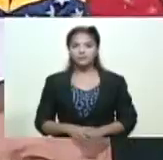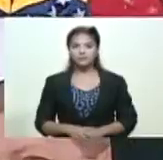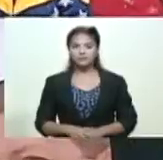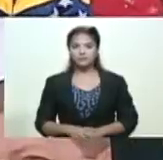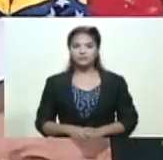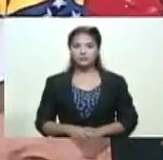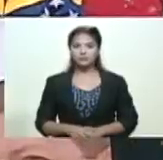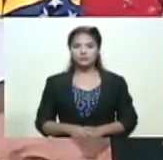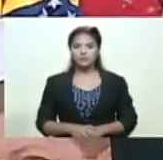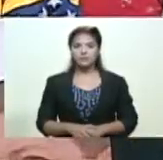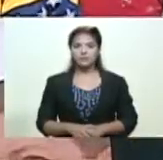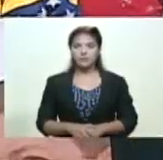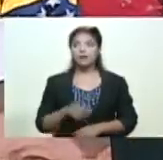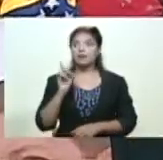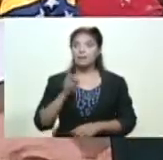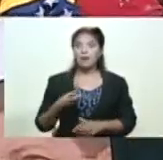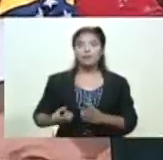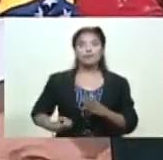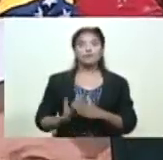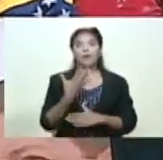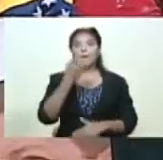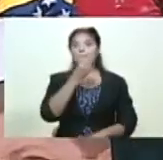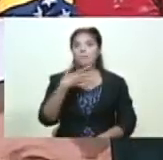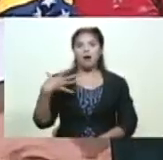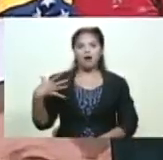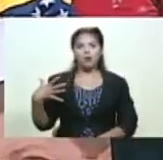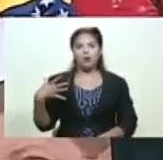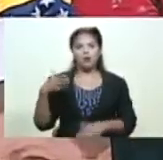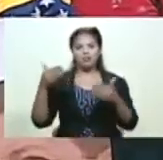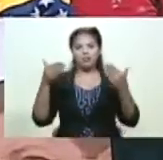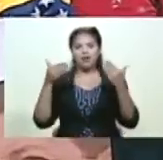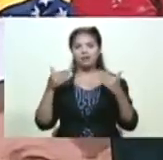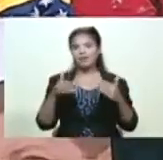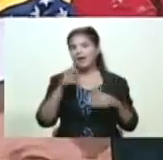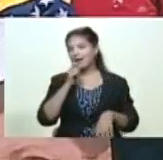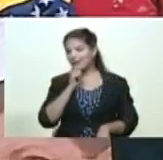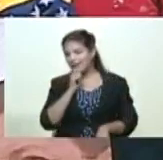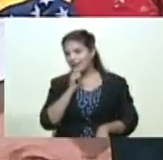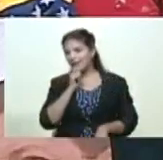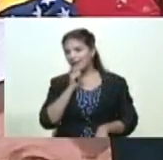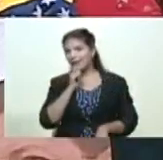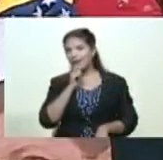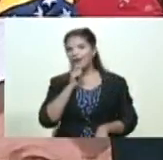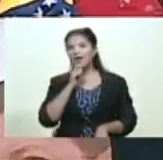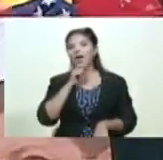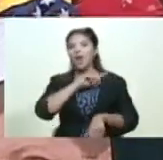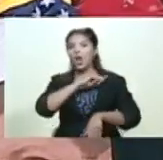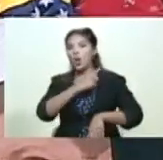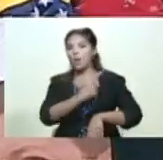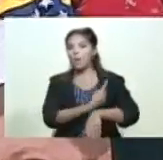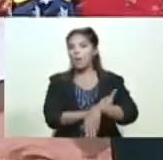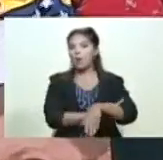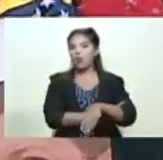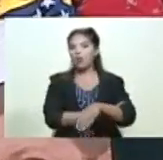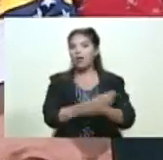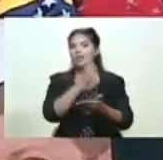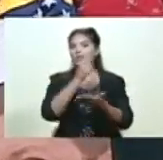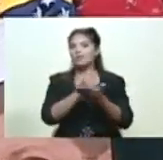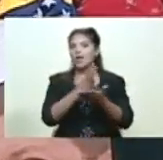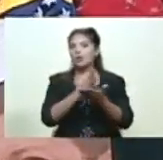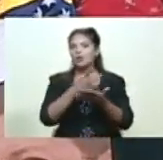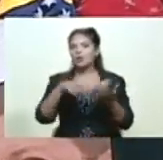Detrás del surgimiento de los supremacistas blancos está el poder oculto del Ku Klux